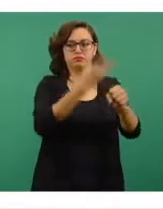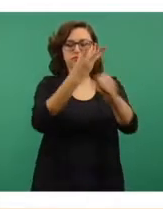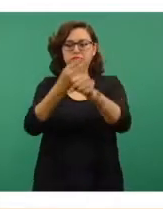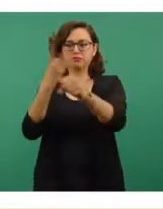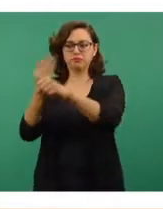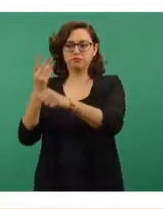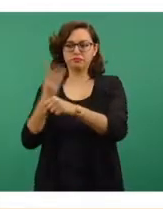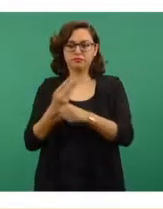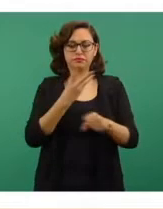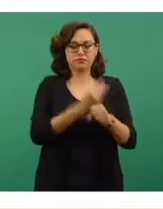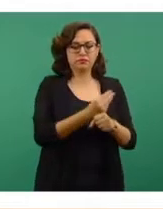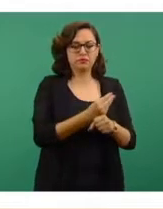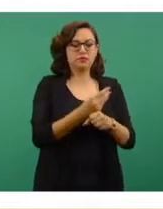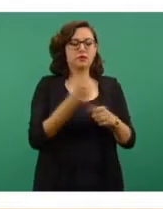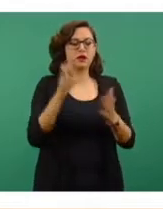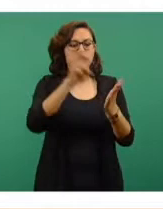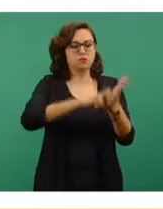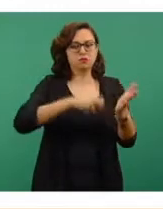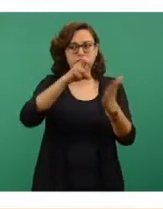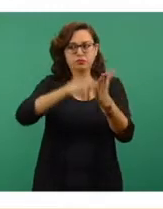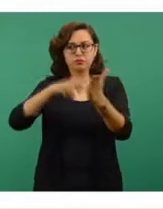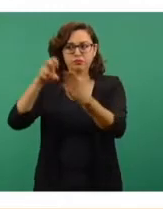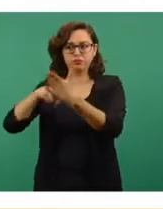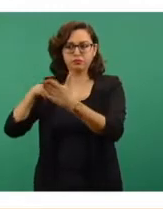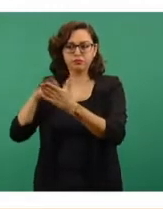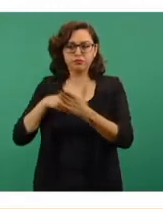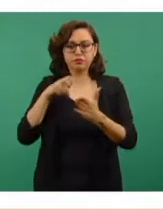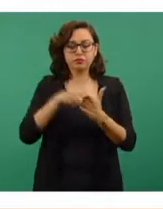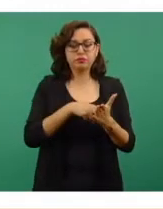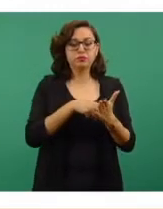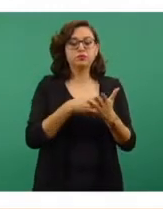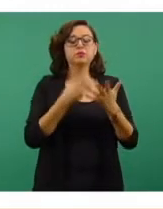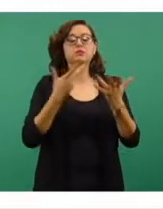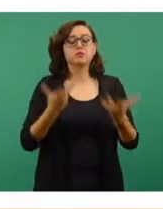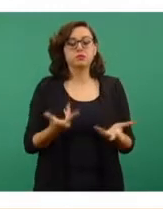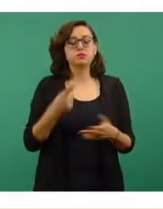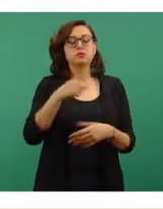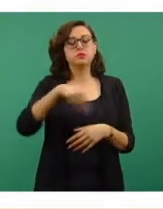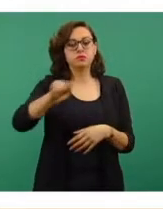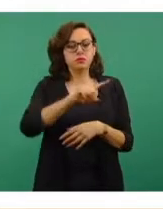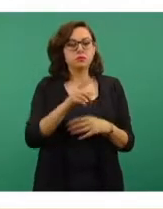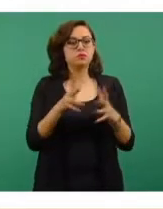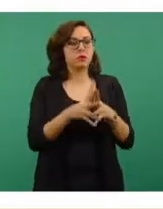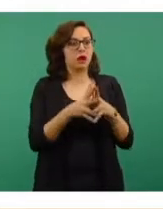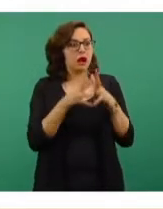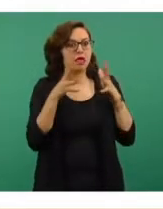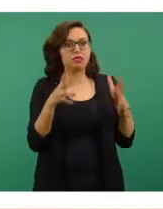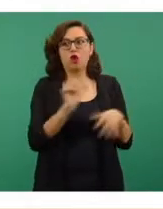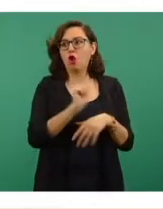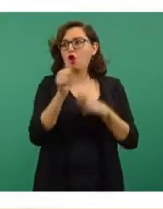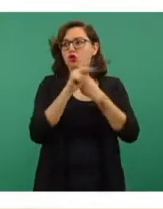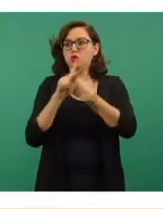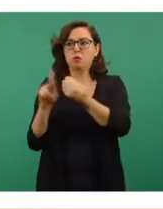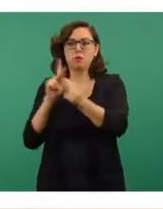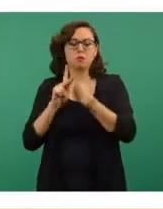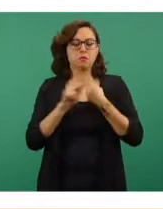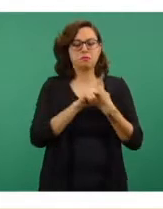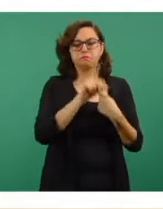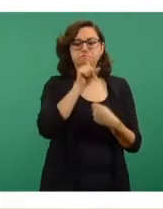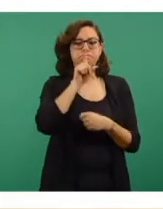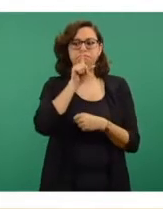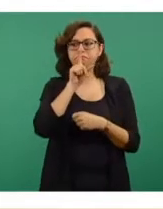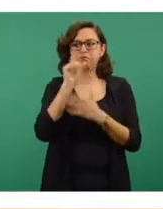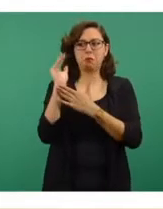2 pilares del manejo de la epidemia para lograr garantizar que ninguna persona que demandara atención médica por